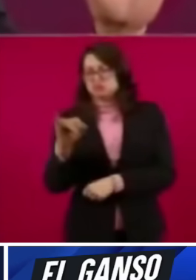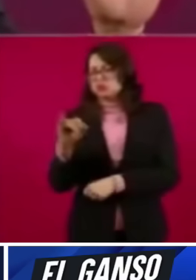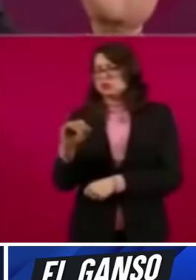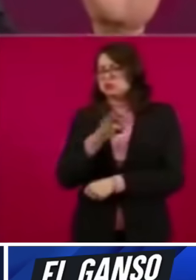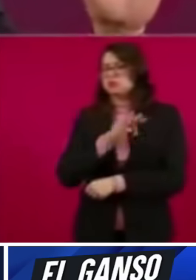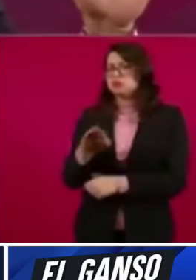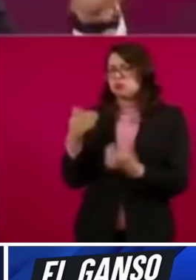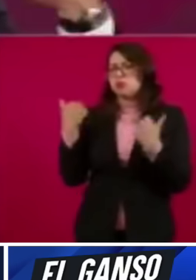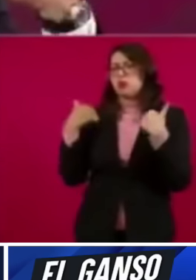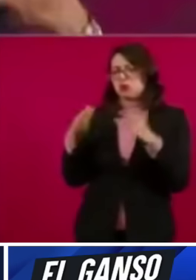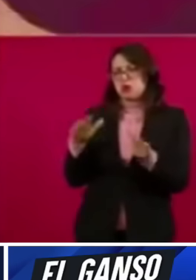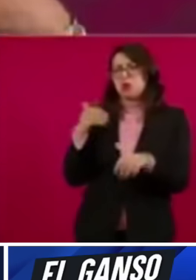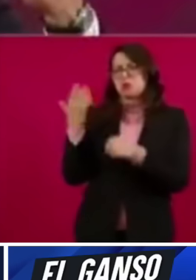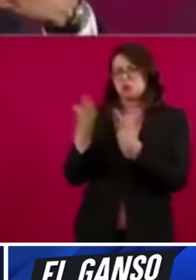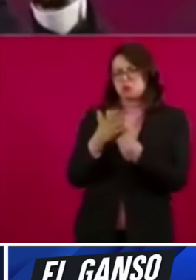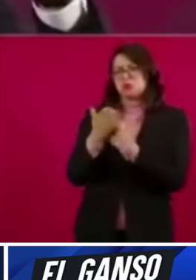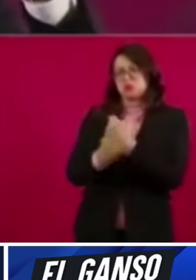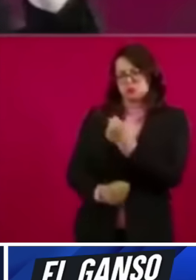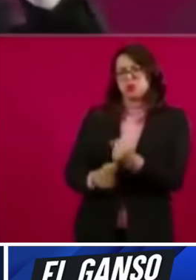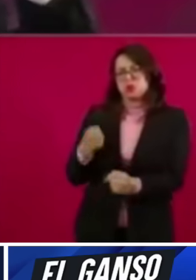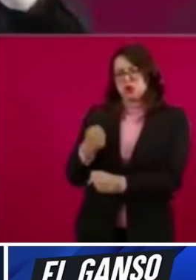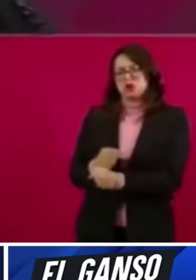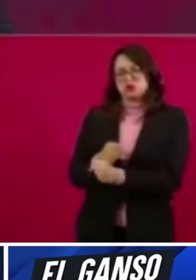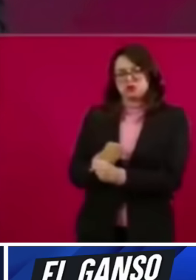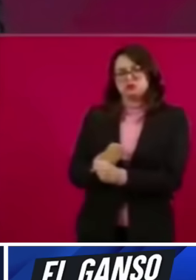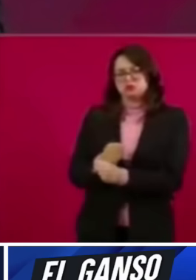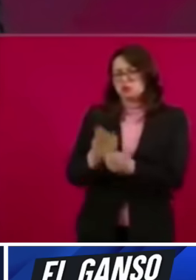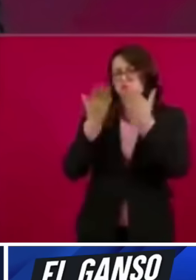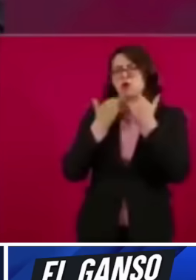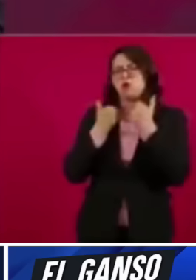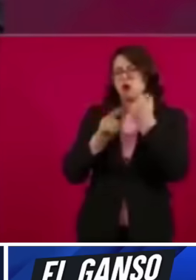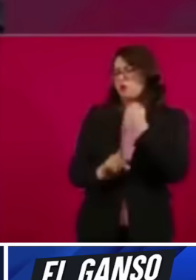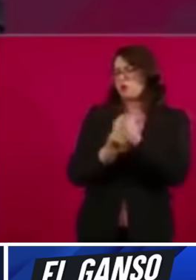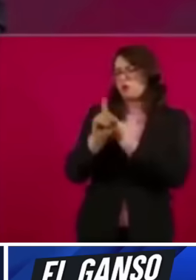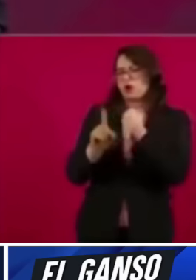problema. Es más,